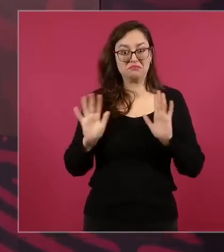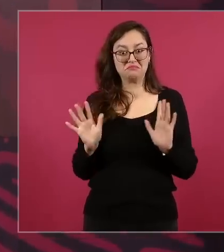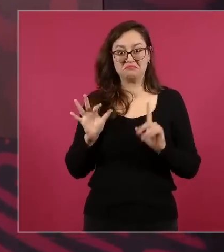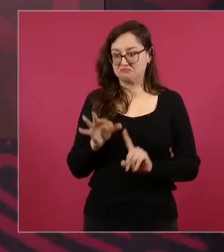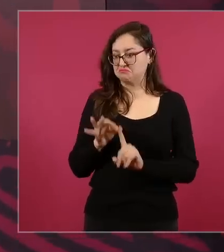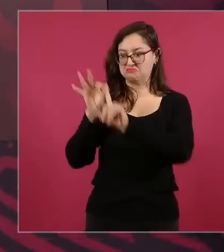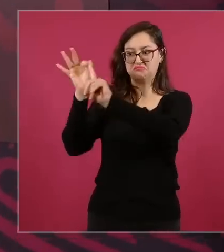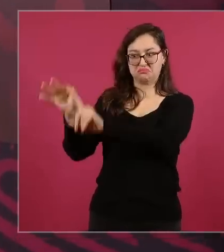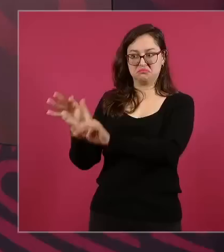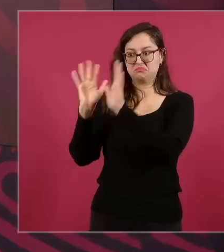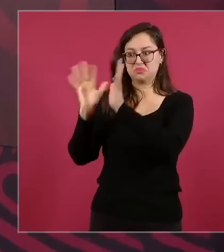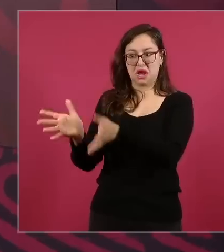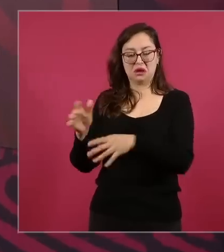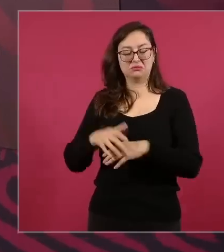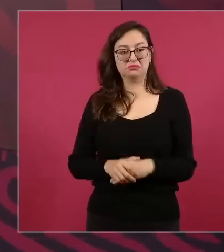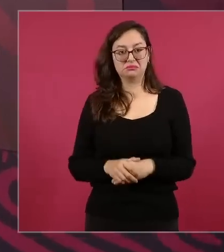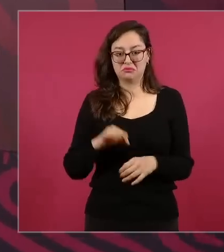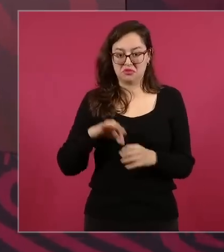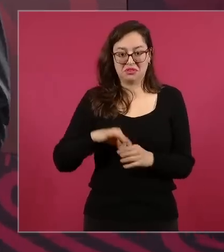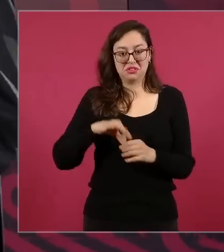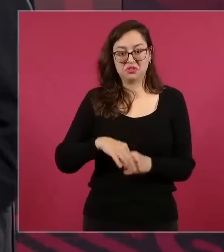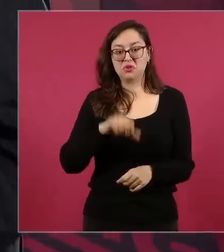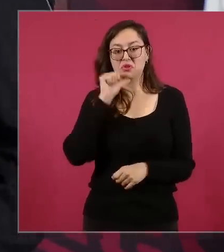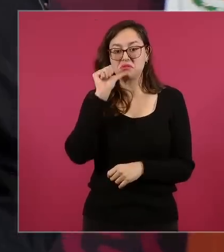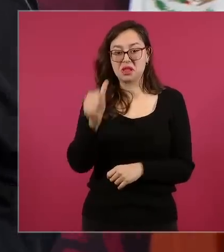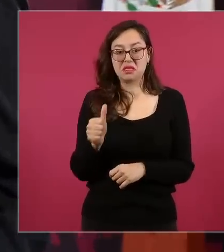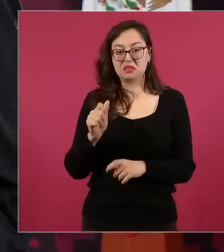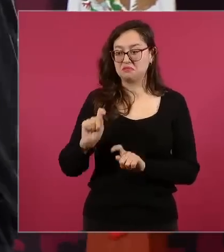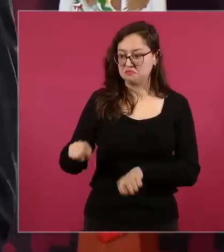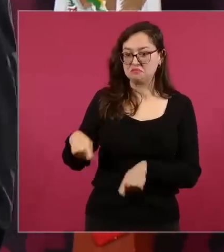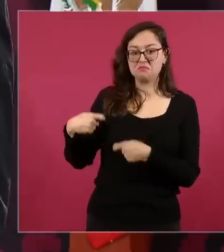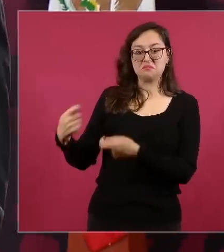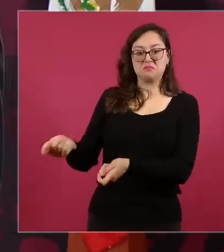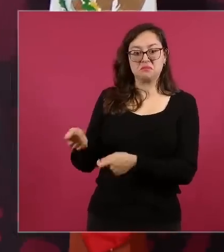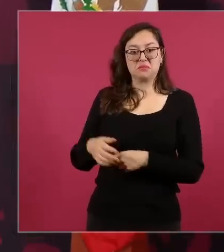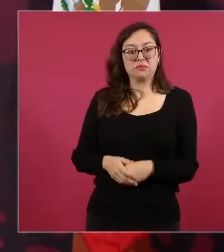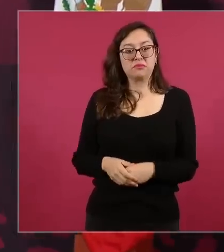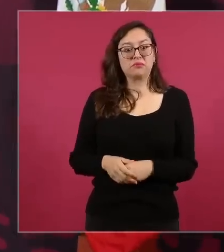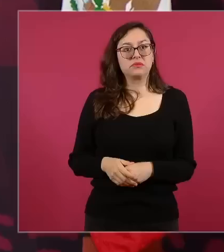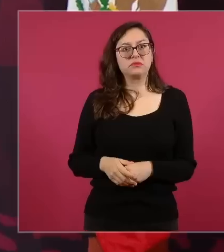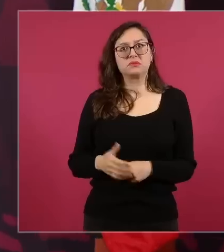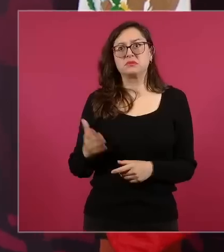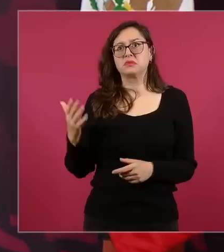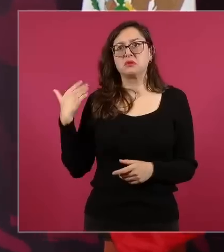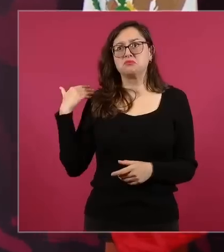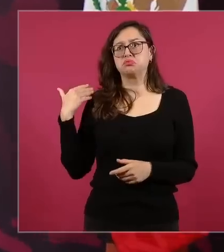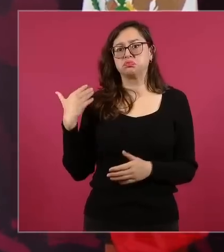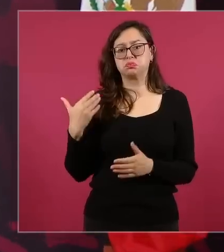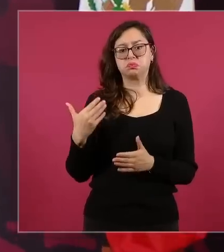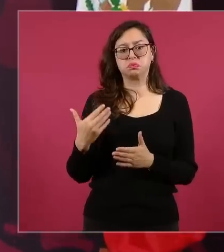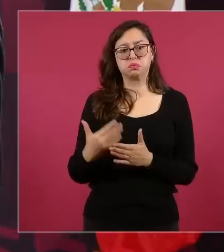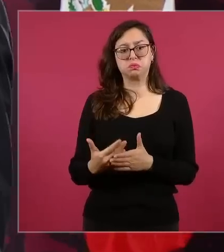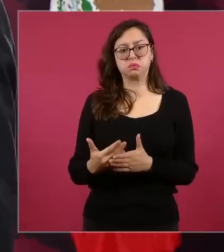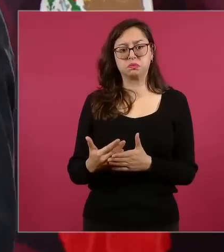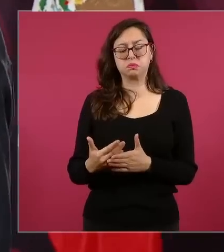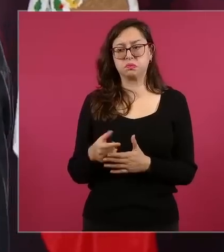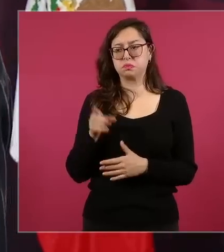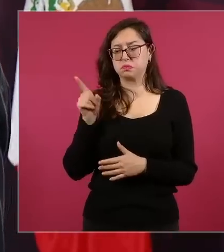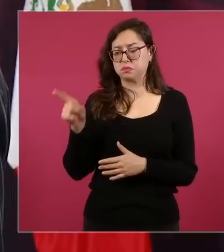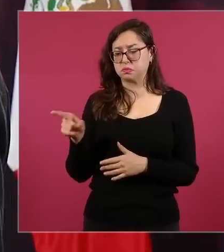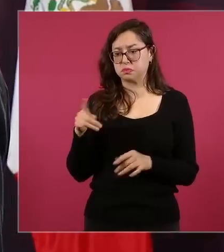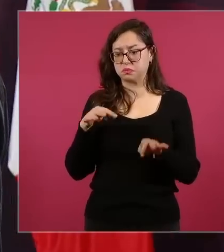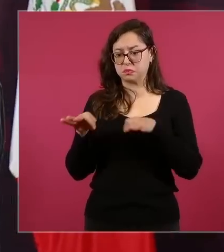dedazo, y lo nombra ministro de la Corte y tarda creo que 7 meses como ministro de la